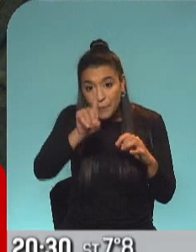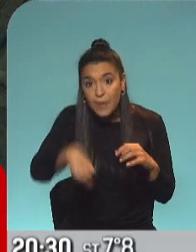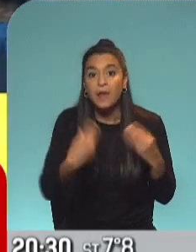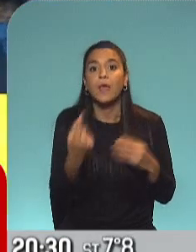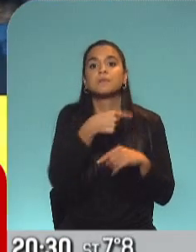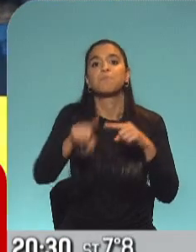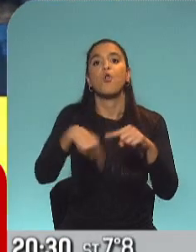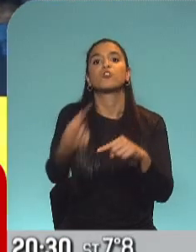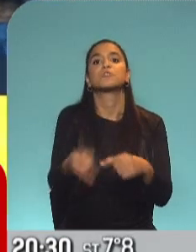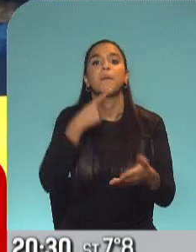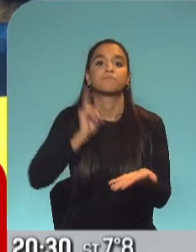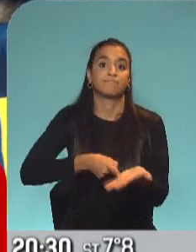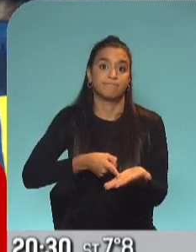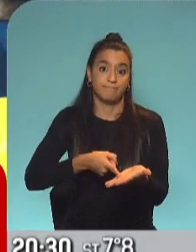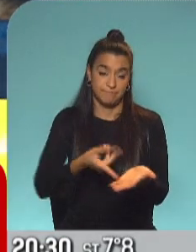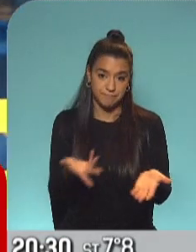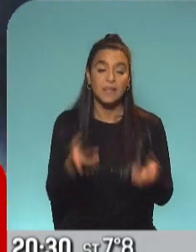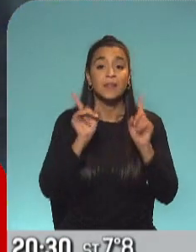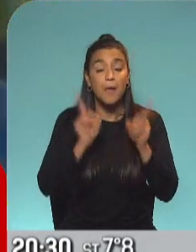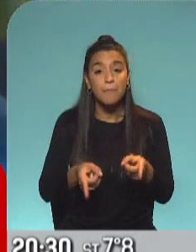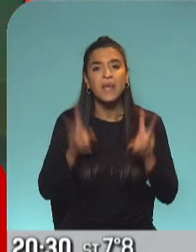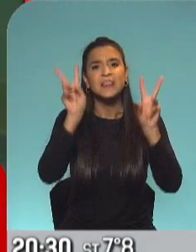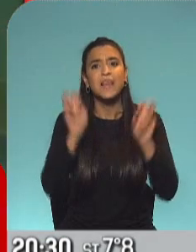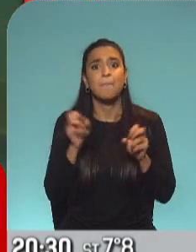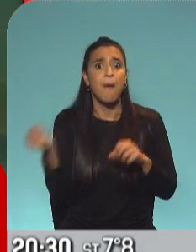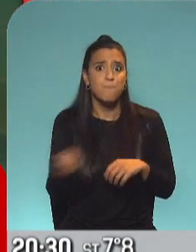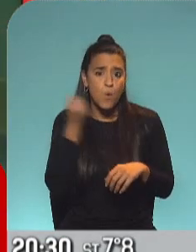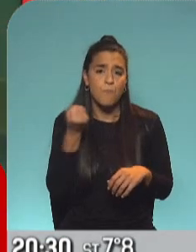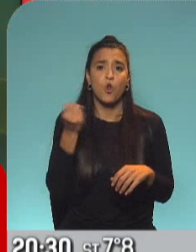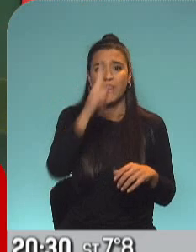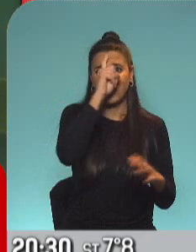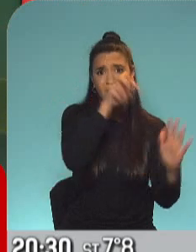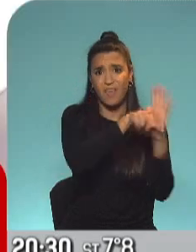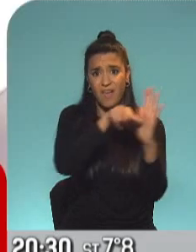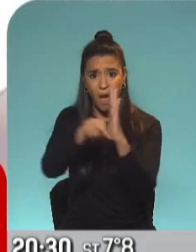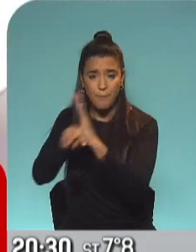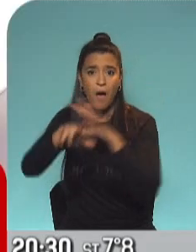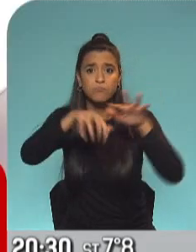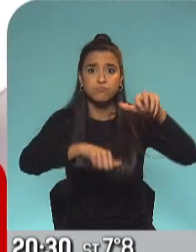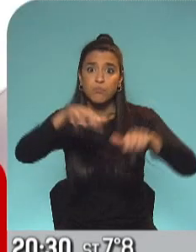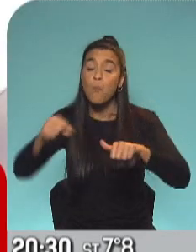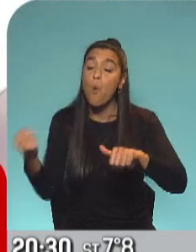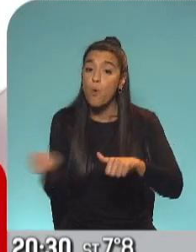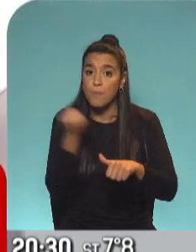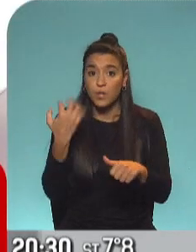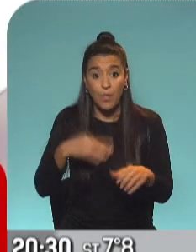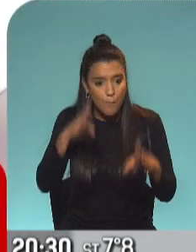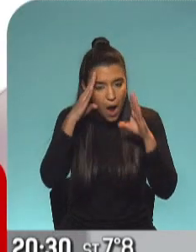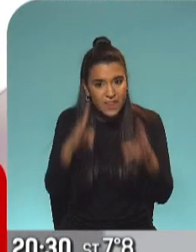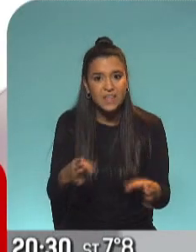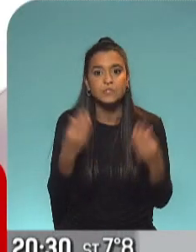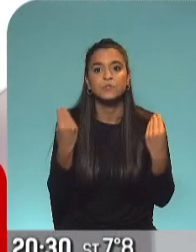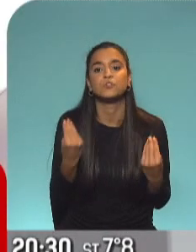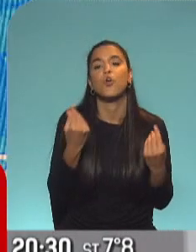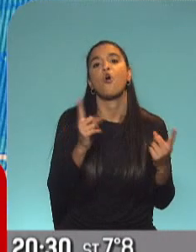próxima semana. Pero sí, muy importante, tema de ocupación de camas de terapia intensiva, porque también lo que tenemos que prestar atención es en la rotación